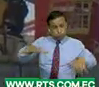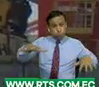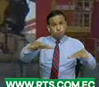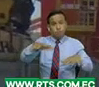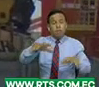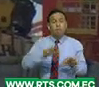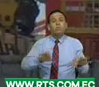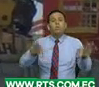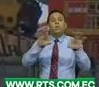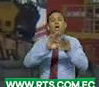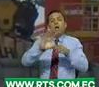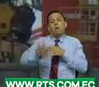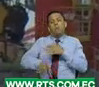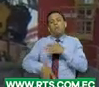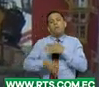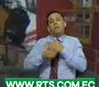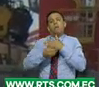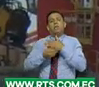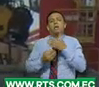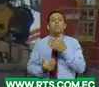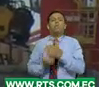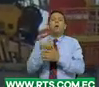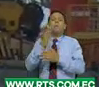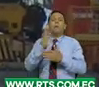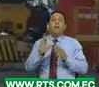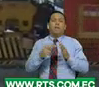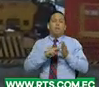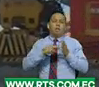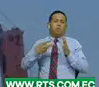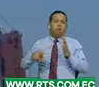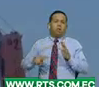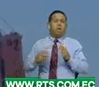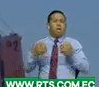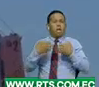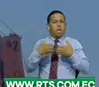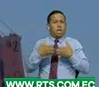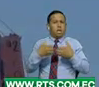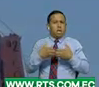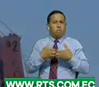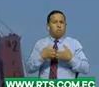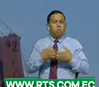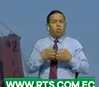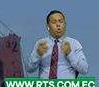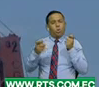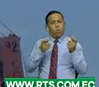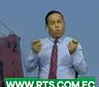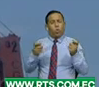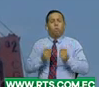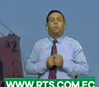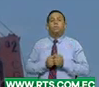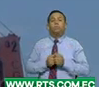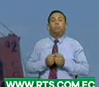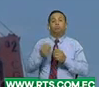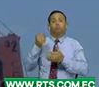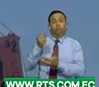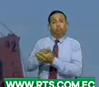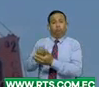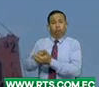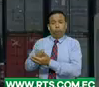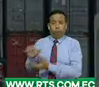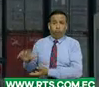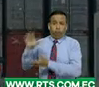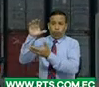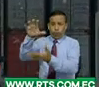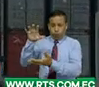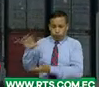tecnología de equipos no intrusivos de control con esta adquisición se busca mejorar los